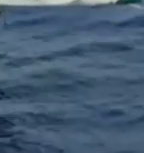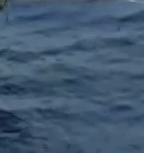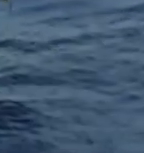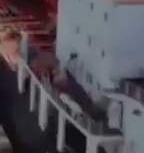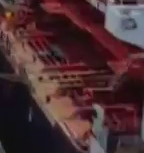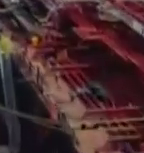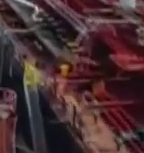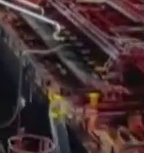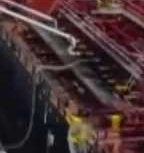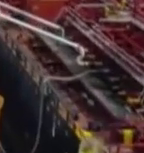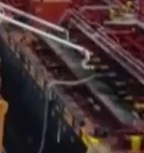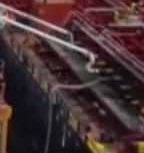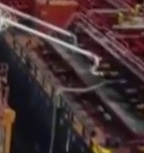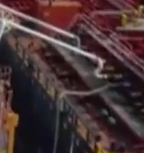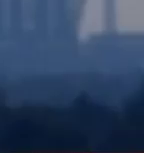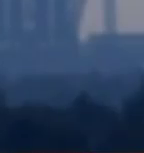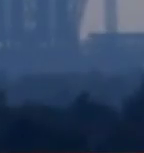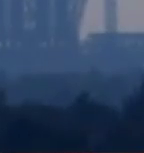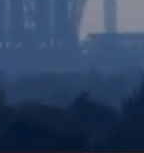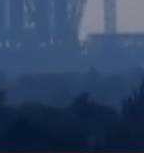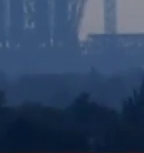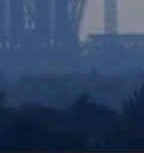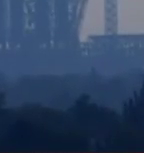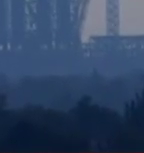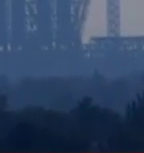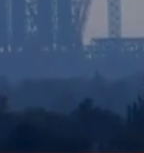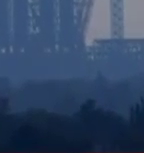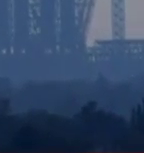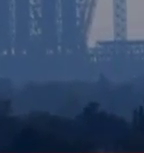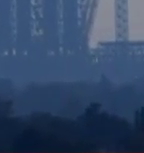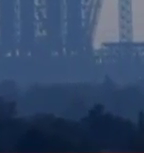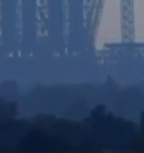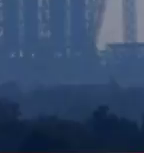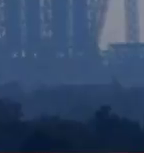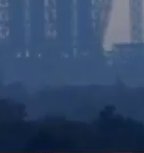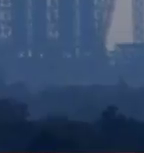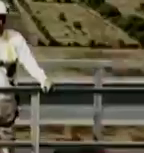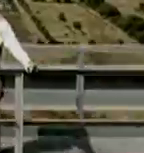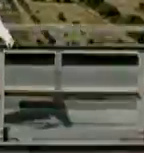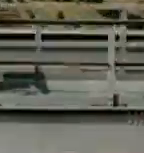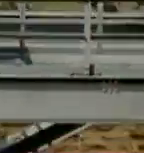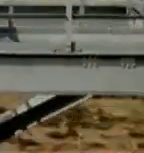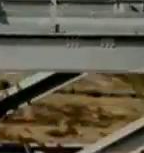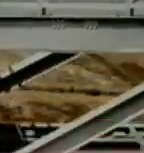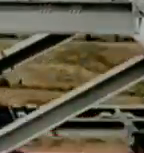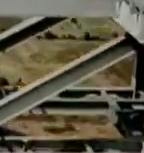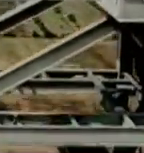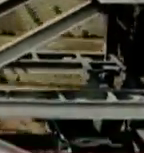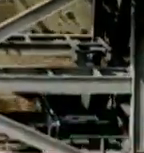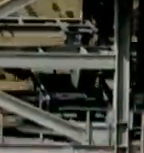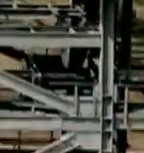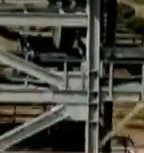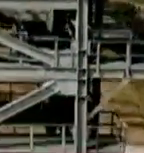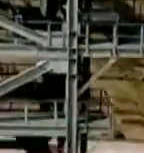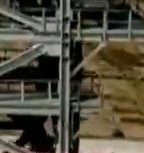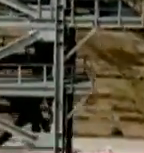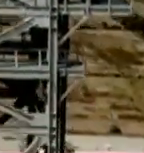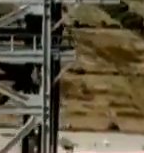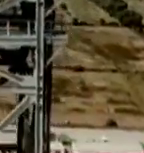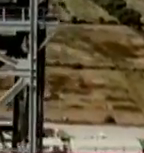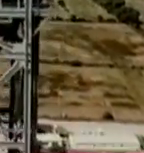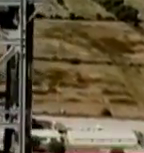que se va a estar realizando esta actividad de exploración y extracción de hidrocarburos con la reforma energética, pues bueno, se va a ver acelerada